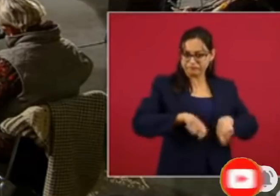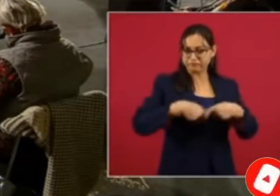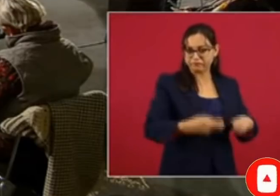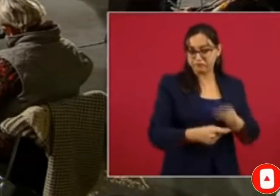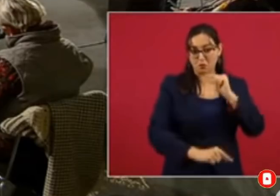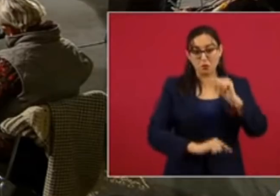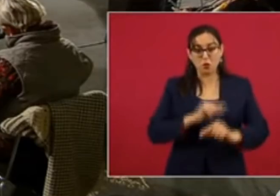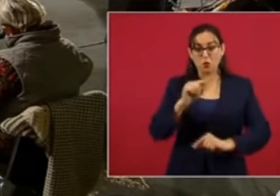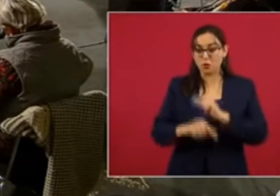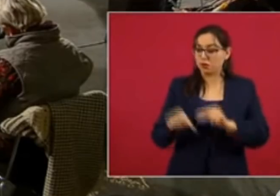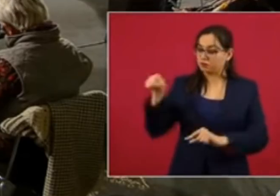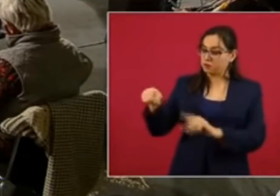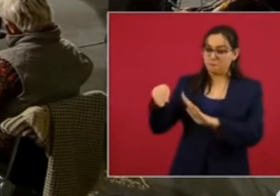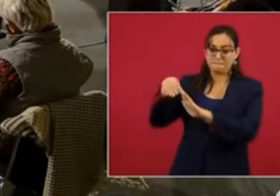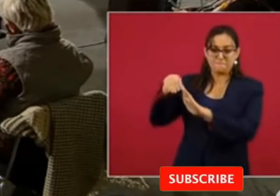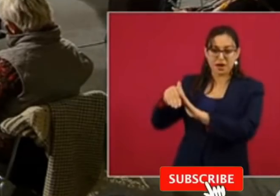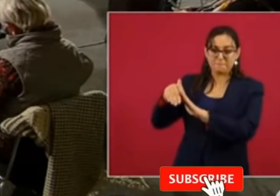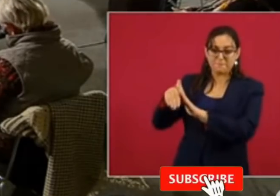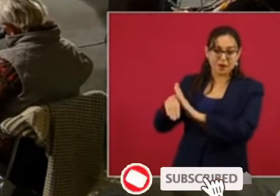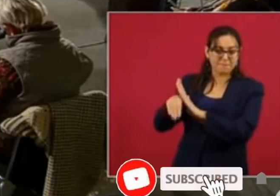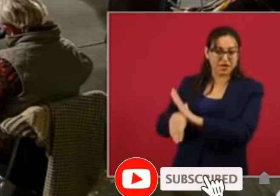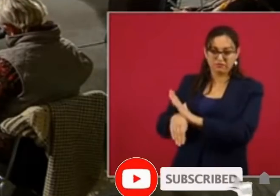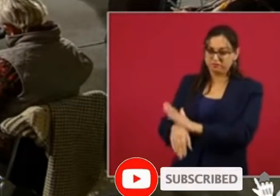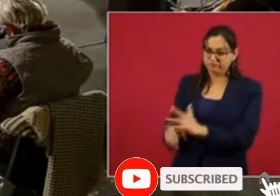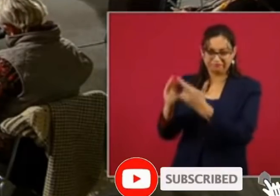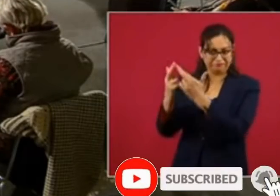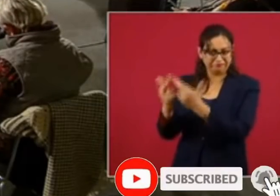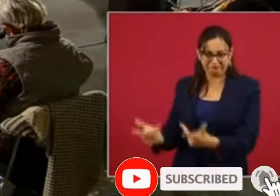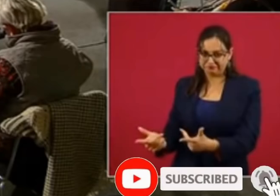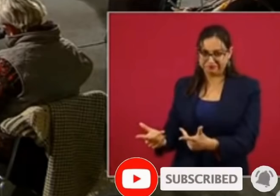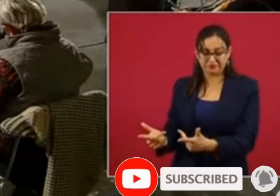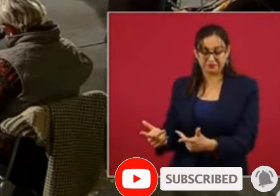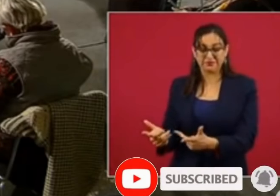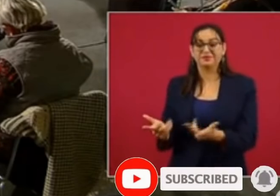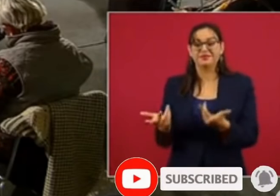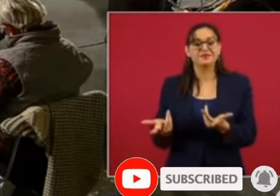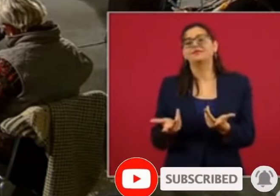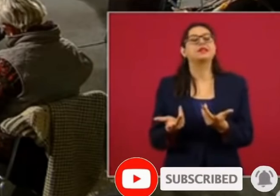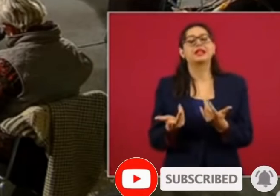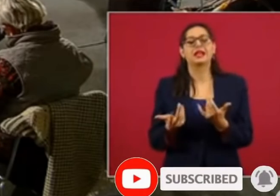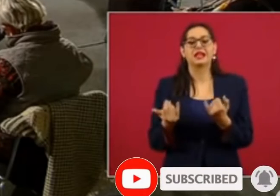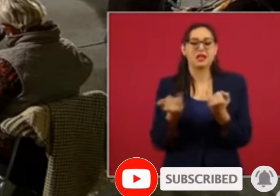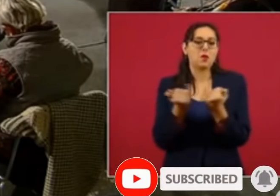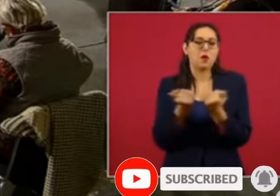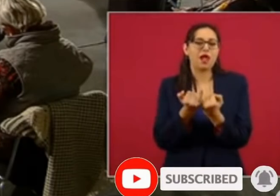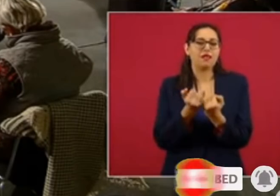arruinarla, algo parecido a lo que echaron a andar en contra de